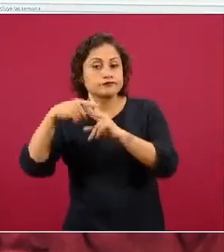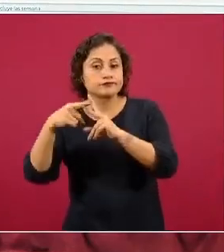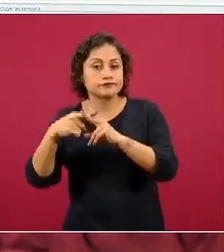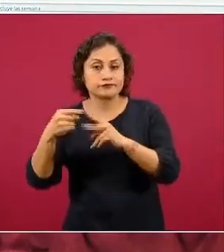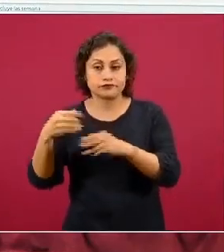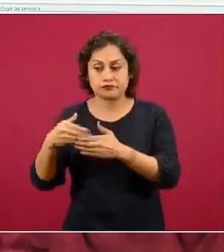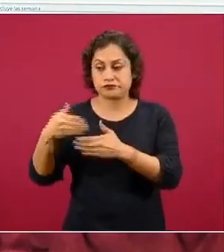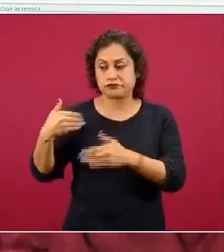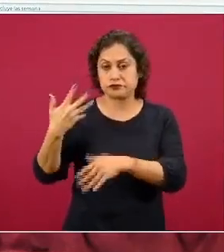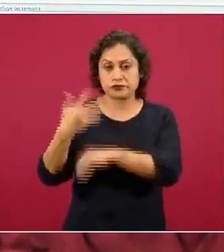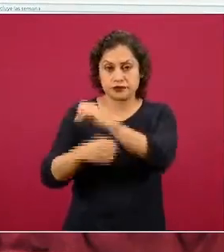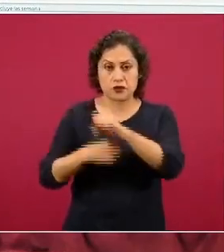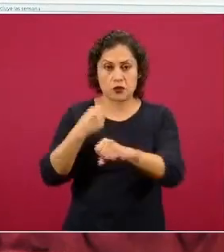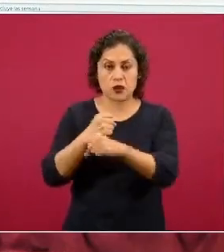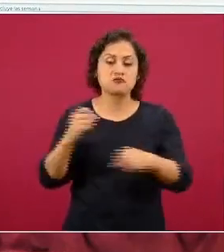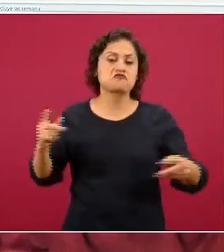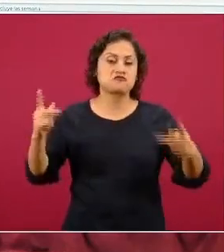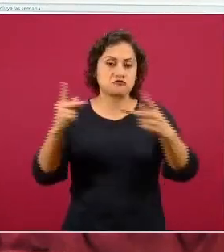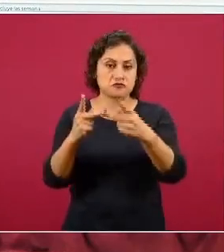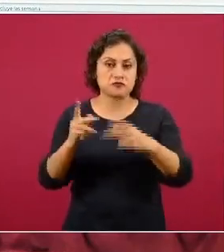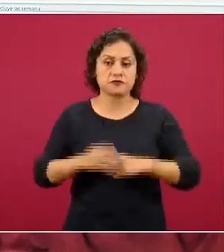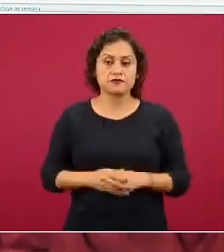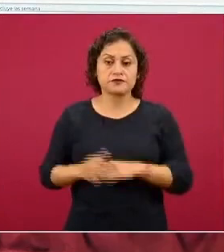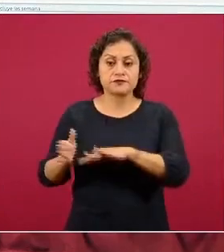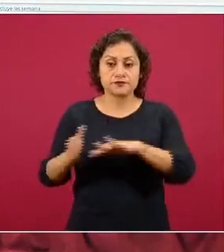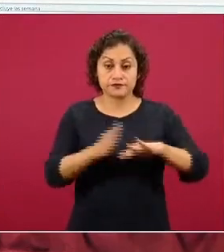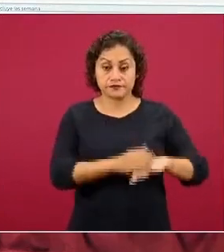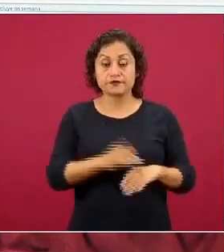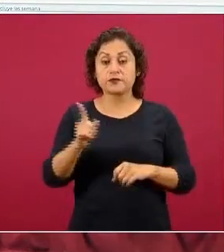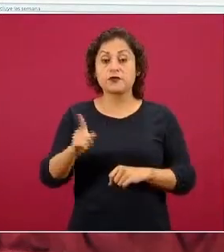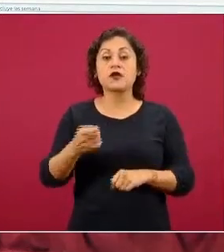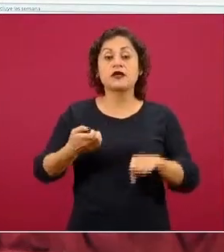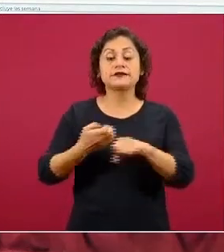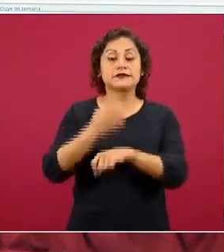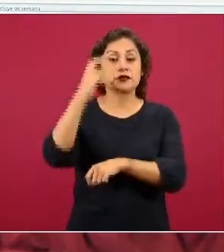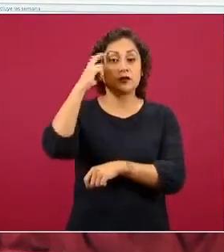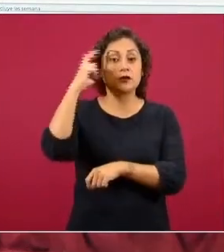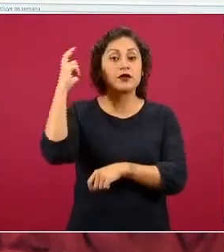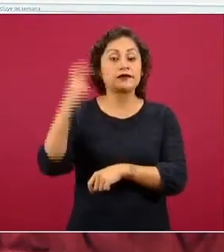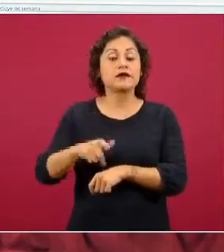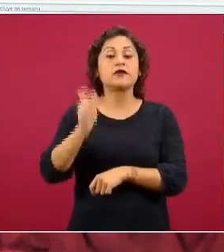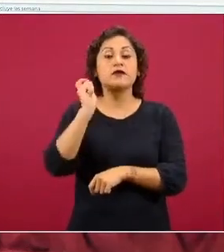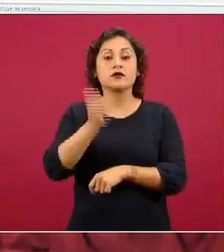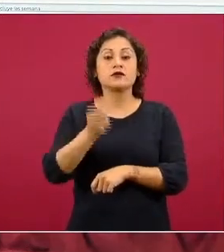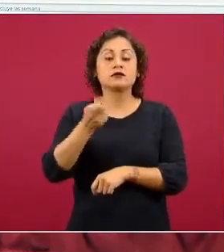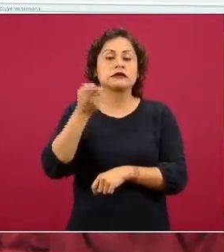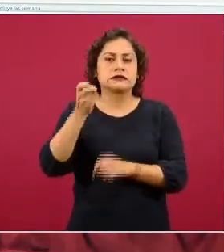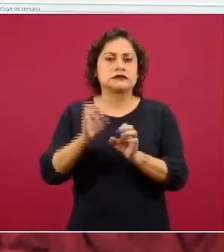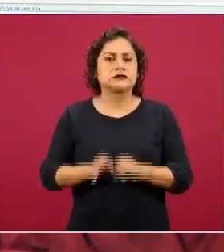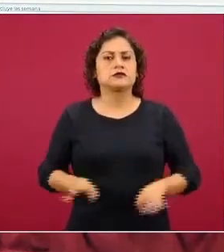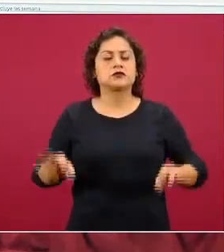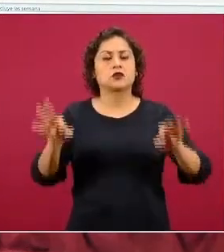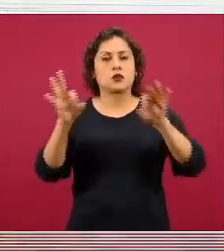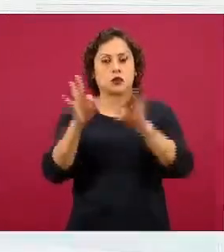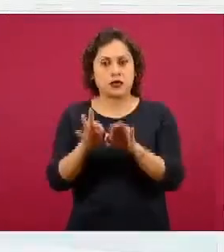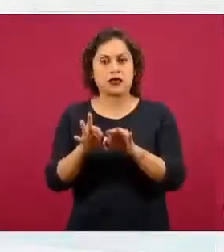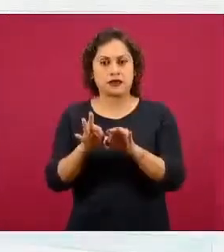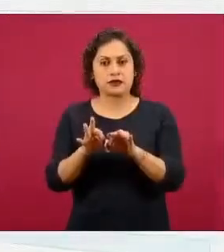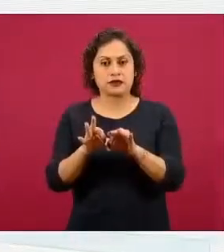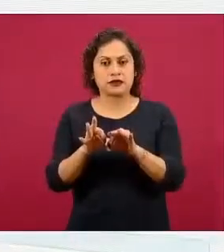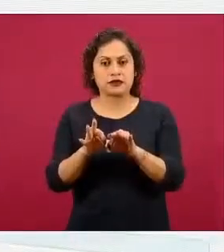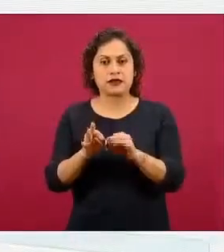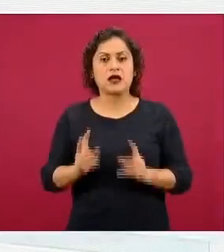favor. Estado de Hidalgo. El estado de Hidalgo también tuvo un ascenso importante hasta la